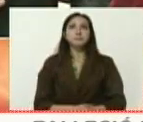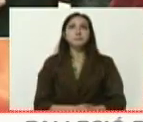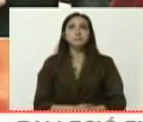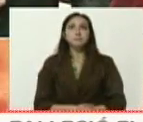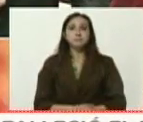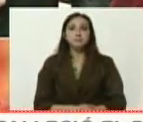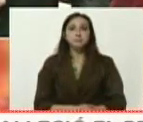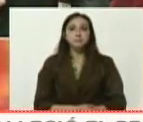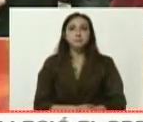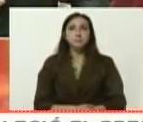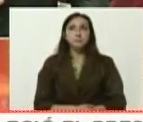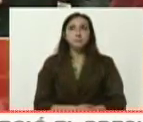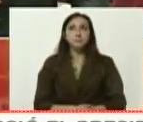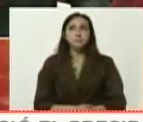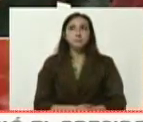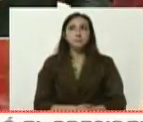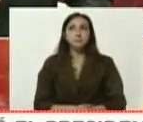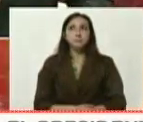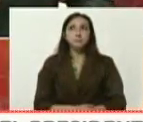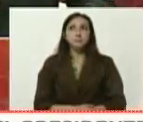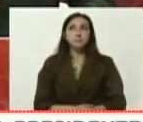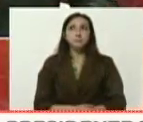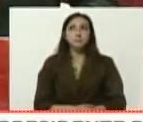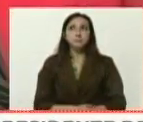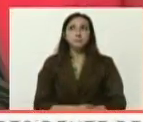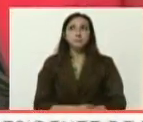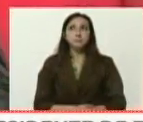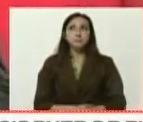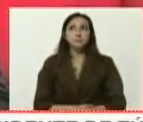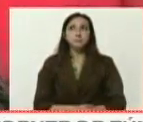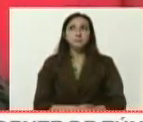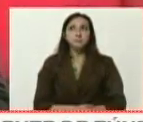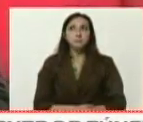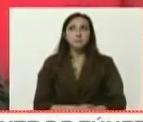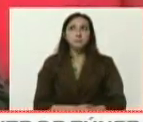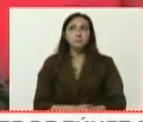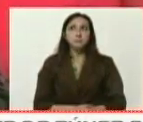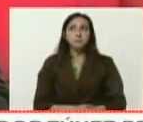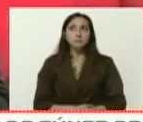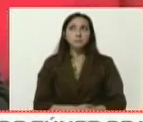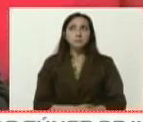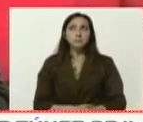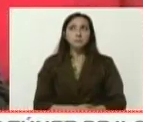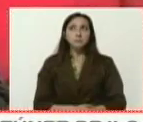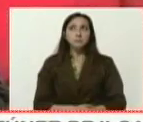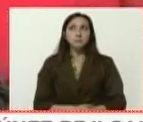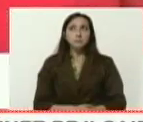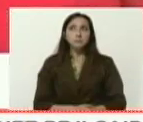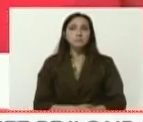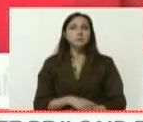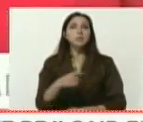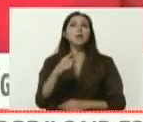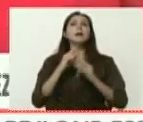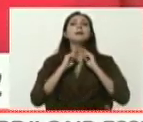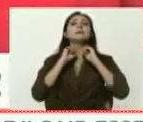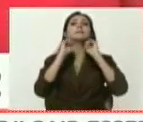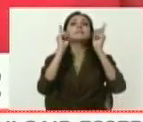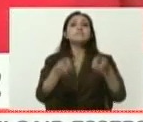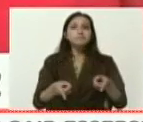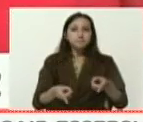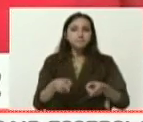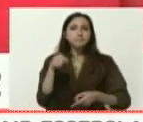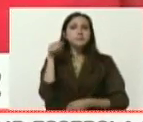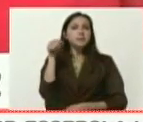de Rodríguez. Así es, gracias por el presente contacto informativo. En efecto, a esta hora nos encontramos en el Cementerio General del Sur,